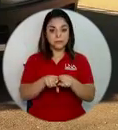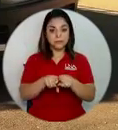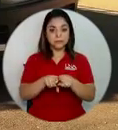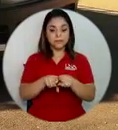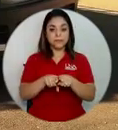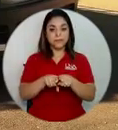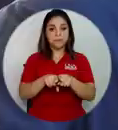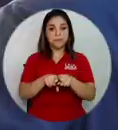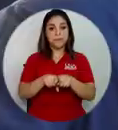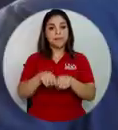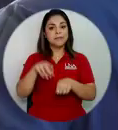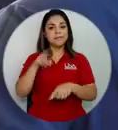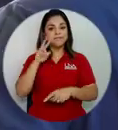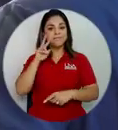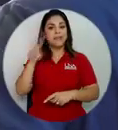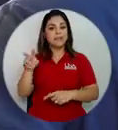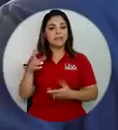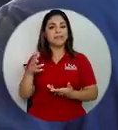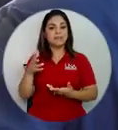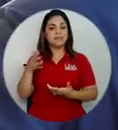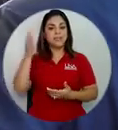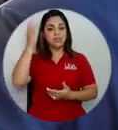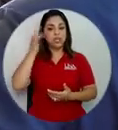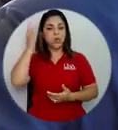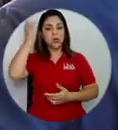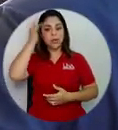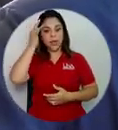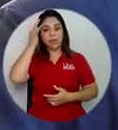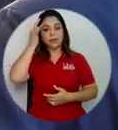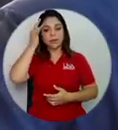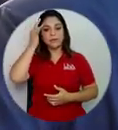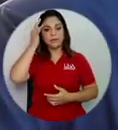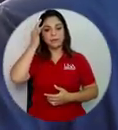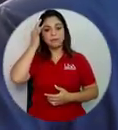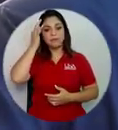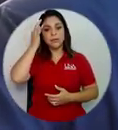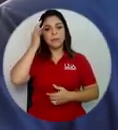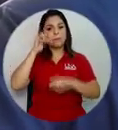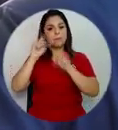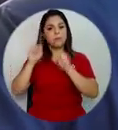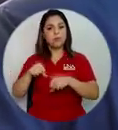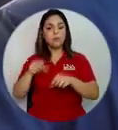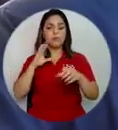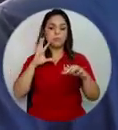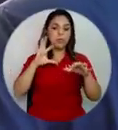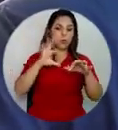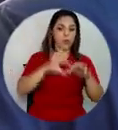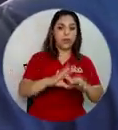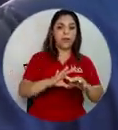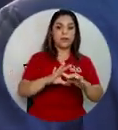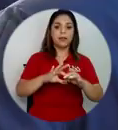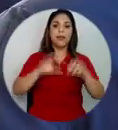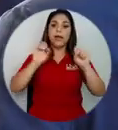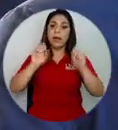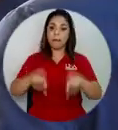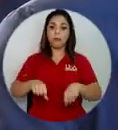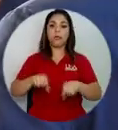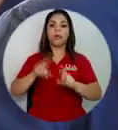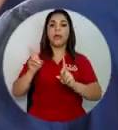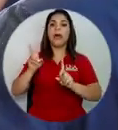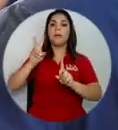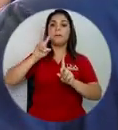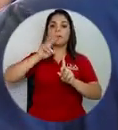vez, desde el punto de vista teórico, yo creo que deberíamos de vincularlo también a poder